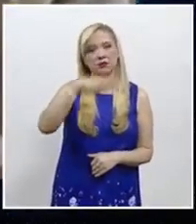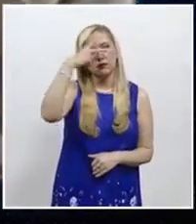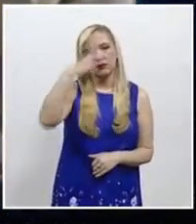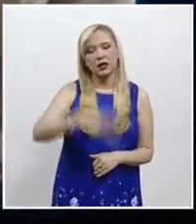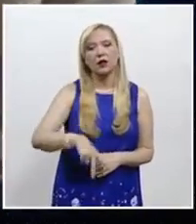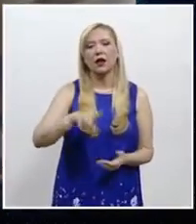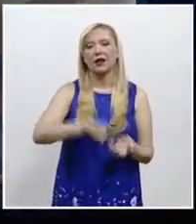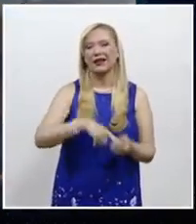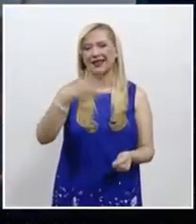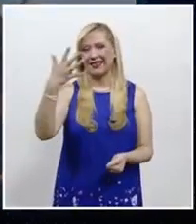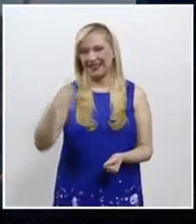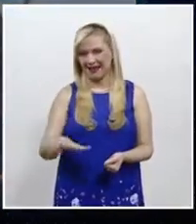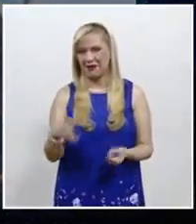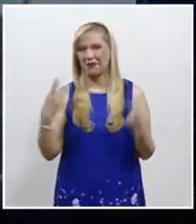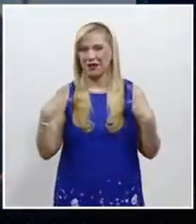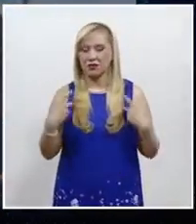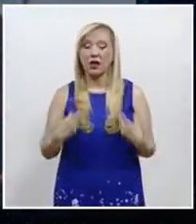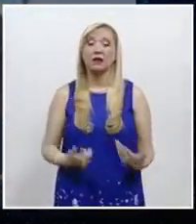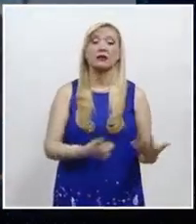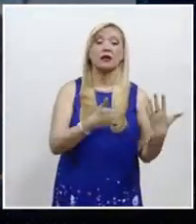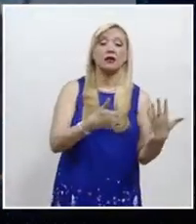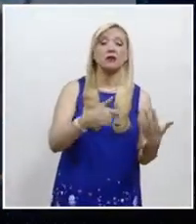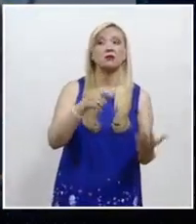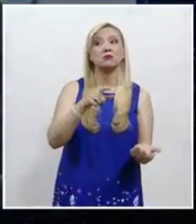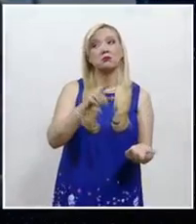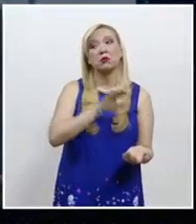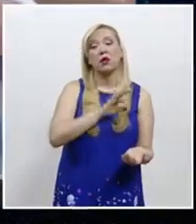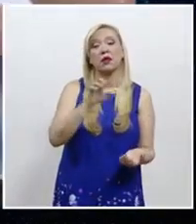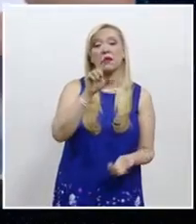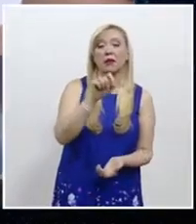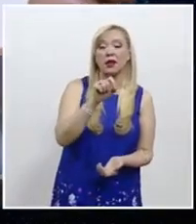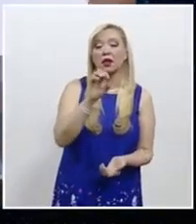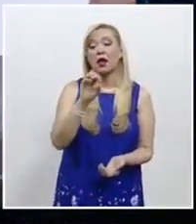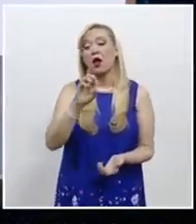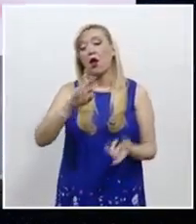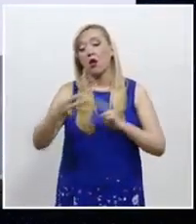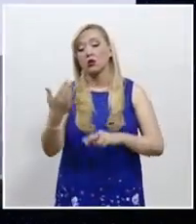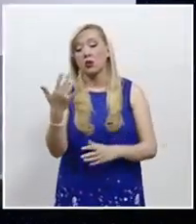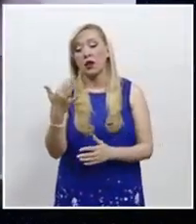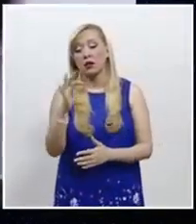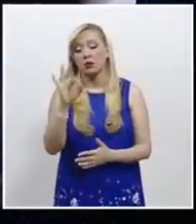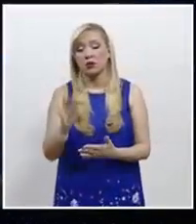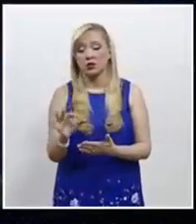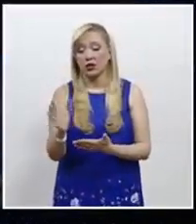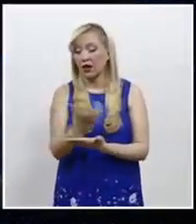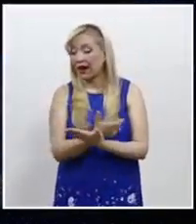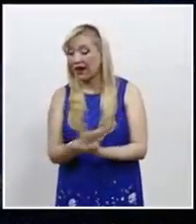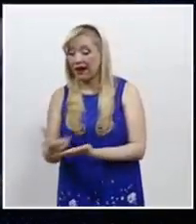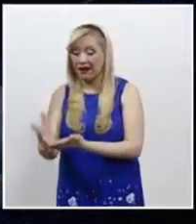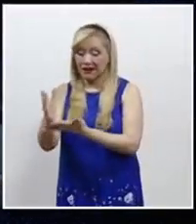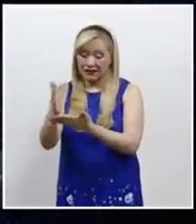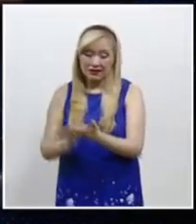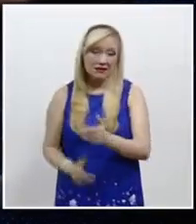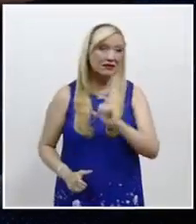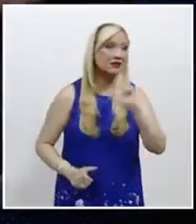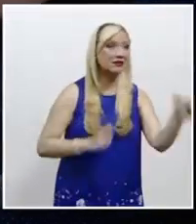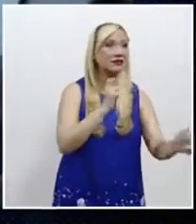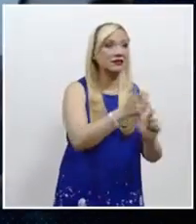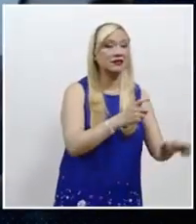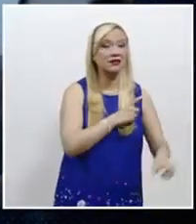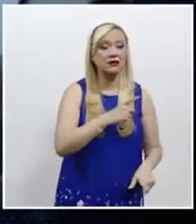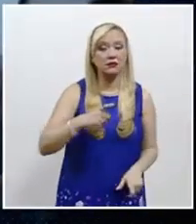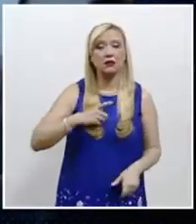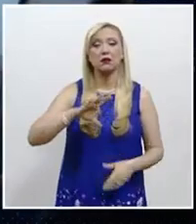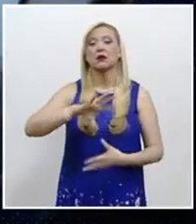10 trabajadores destina entre 20 y 50% de su salario al pago de deudas, mientras que solo 9.6% no